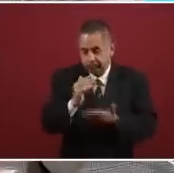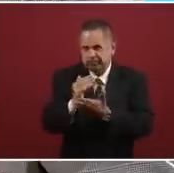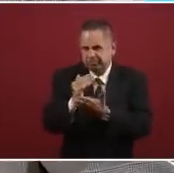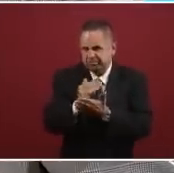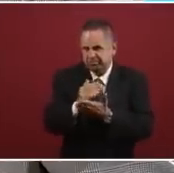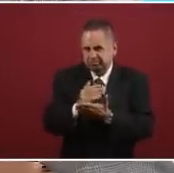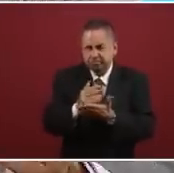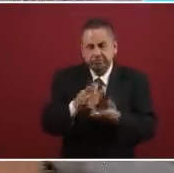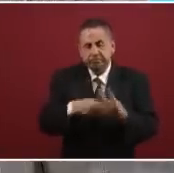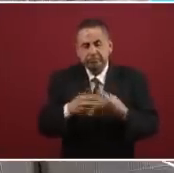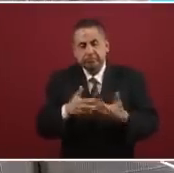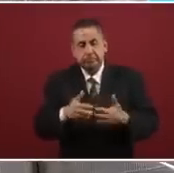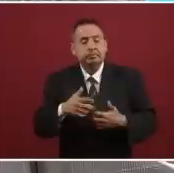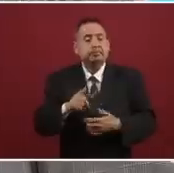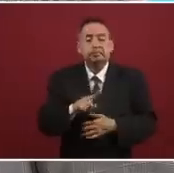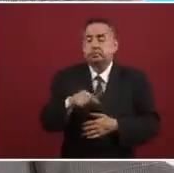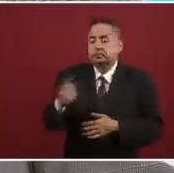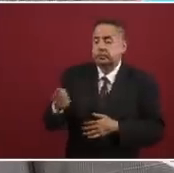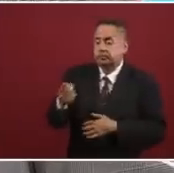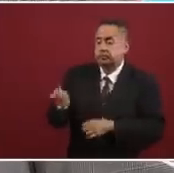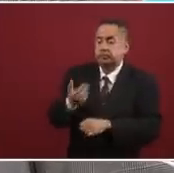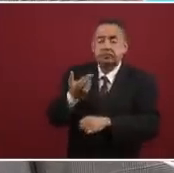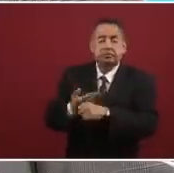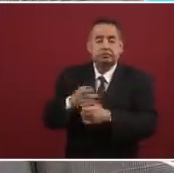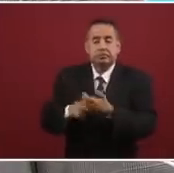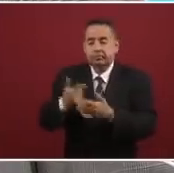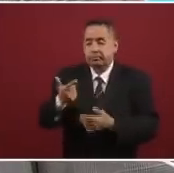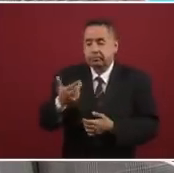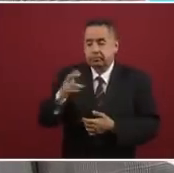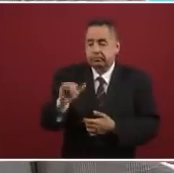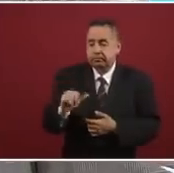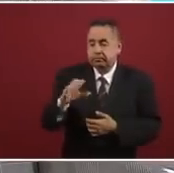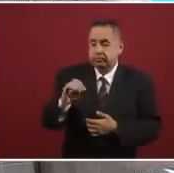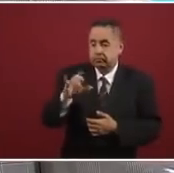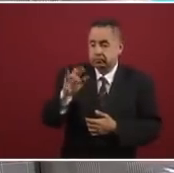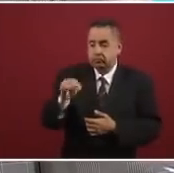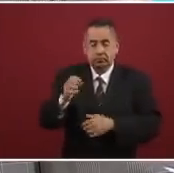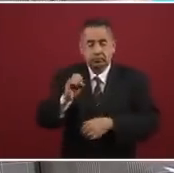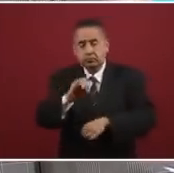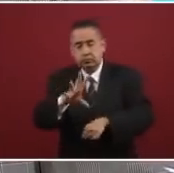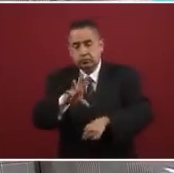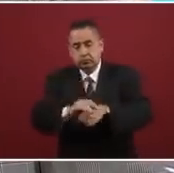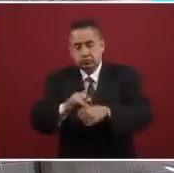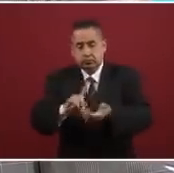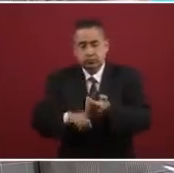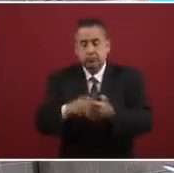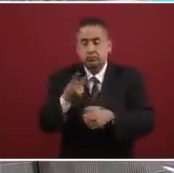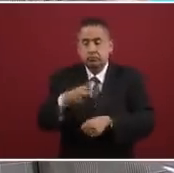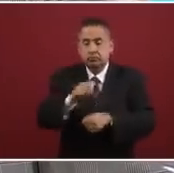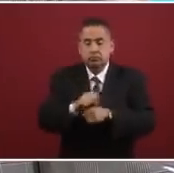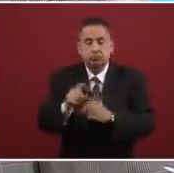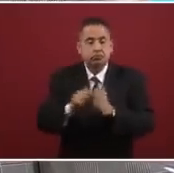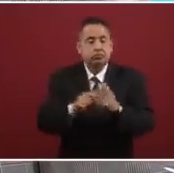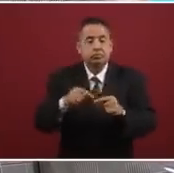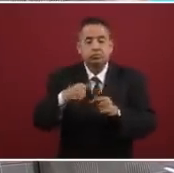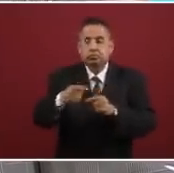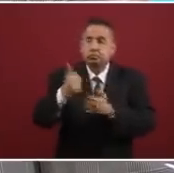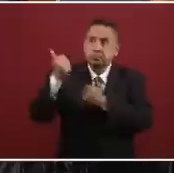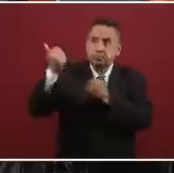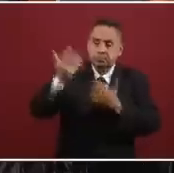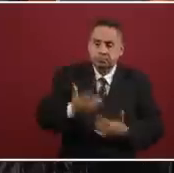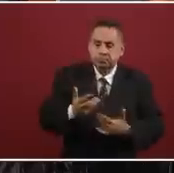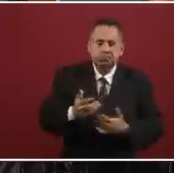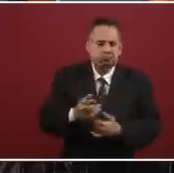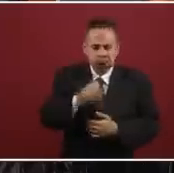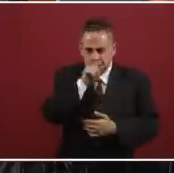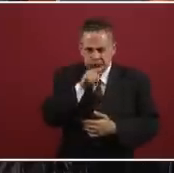ha hecho que la secretaria Graciela Márquez Colín autorice para el segundo semestre cupos de importación de